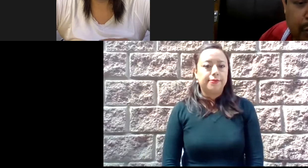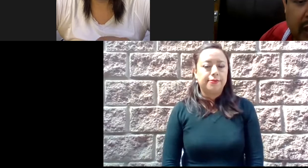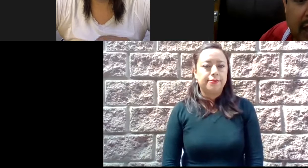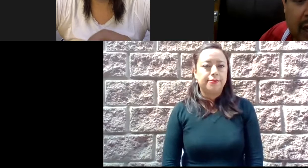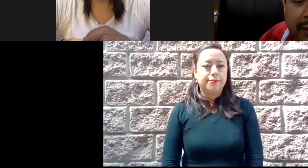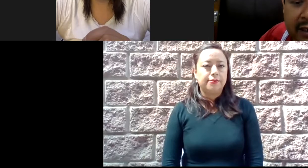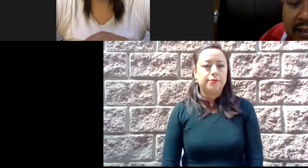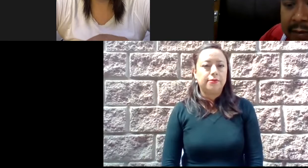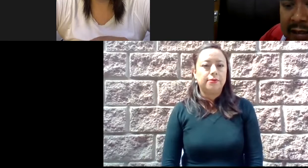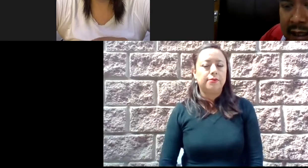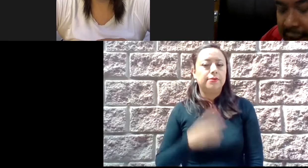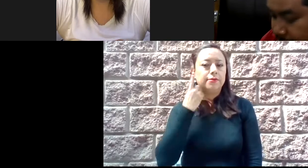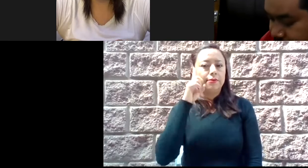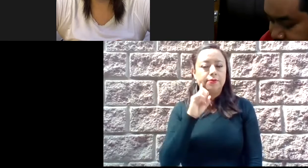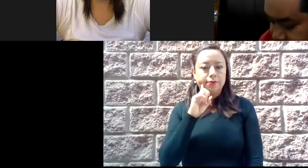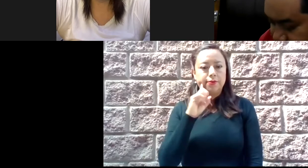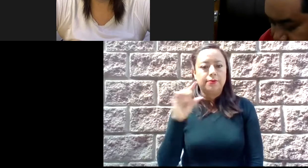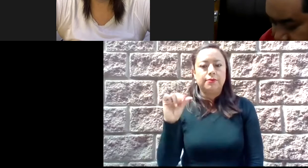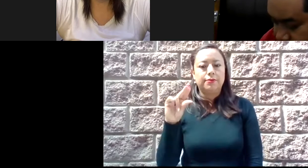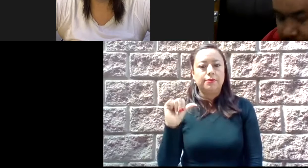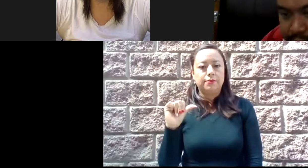Diputada Ana Patricia Váez Guerrero.